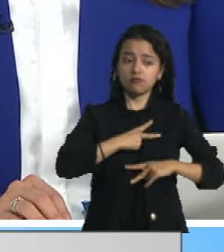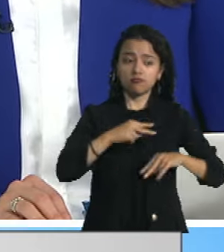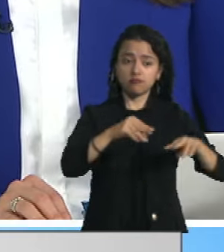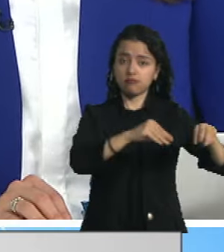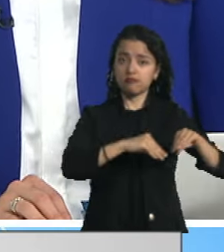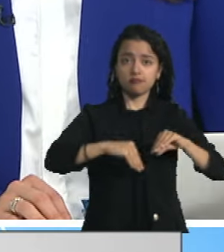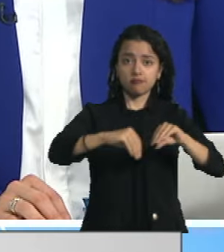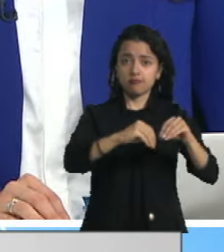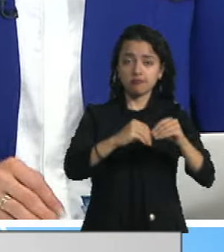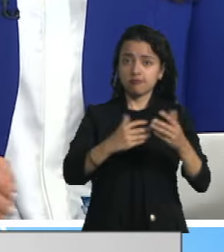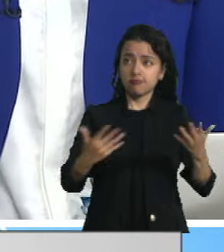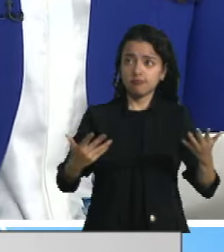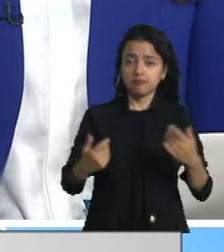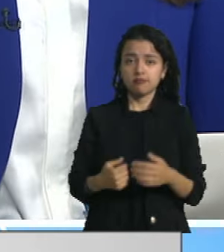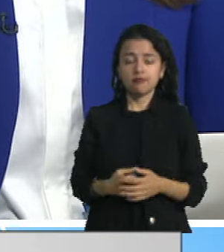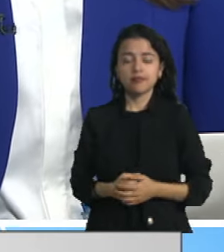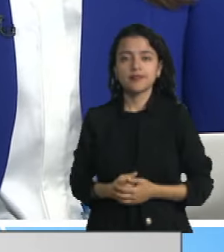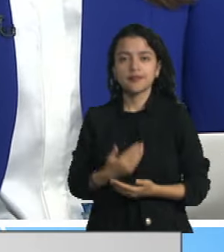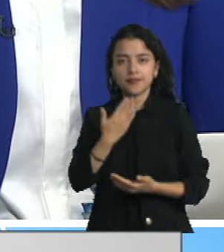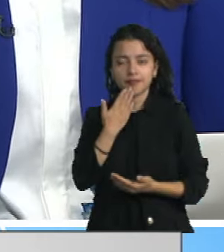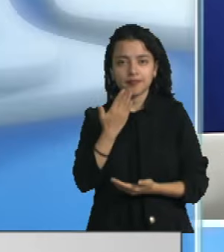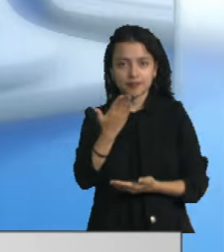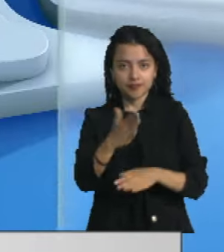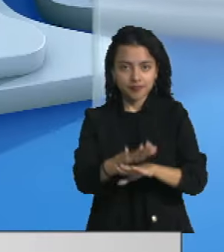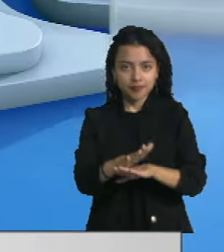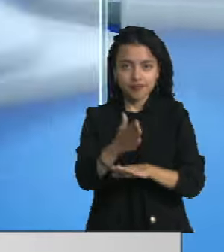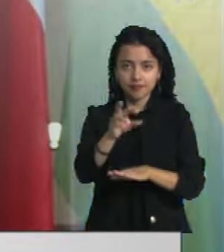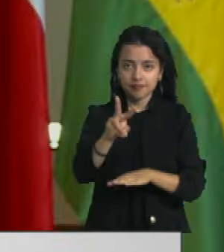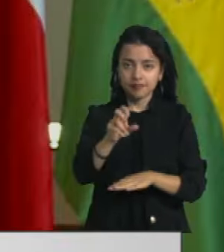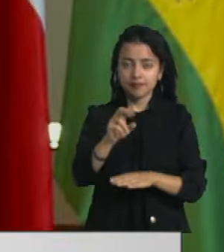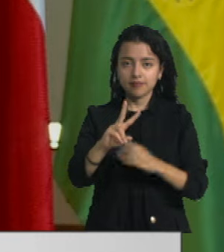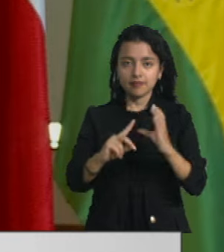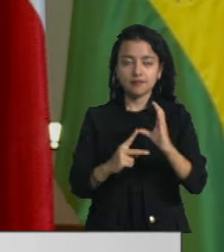Valentina Villegas nos amplía la información. Valentina, buenas tardes.